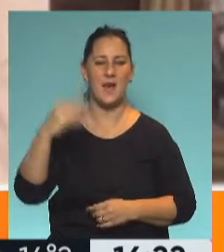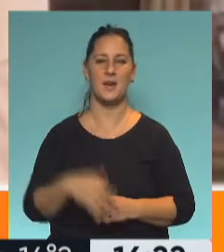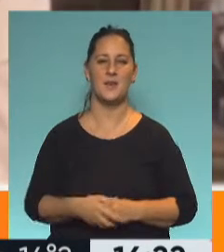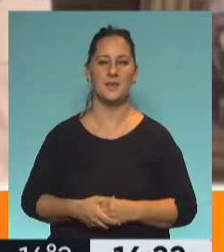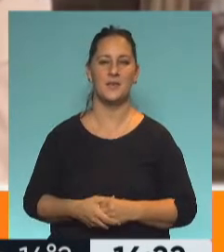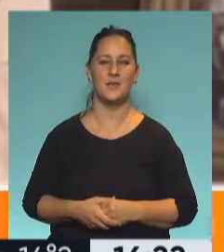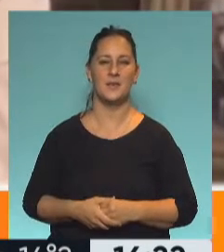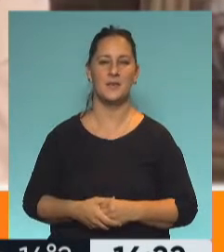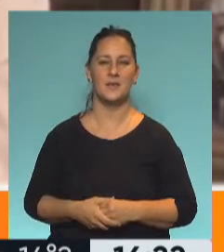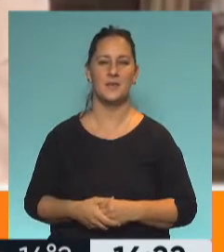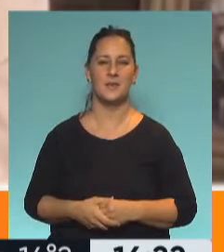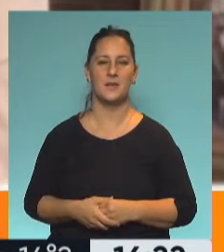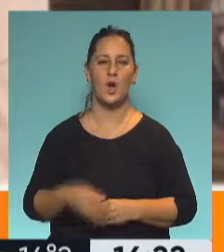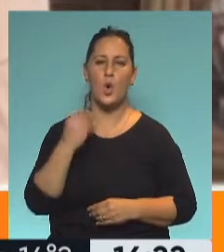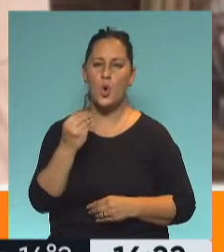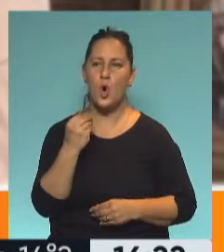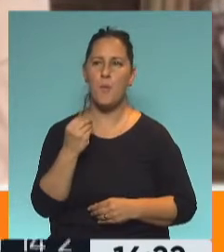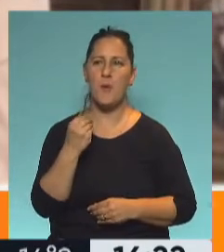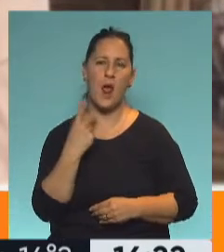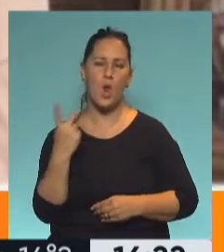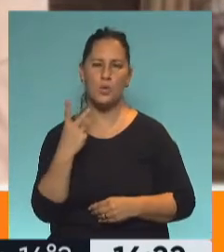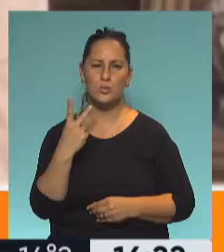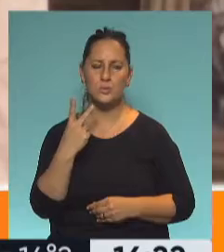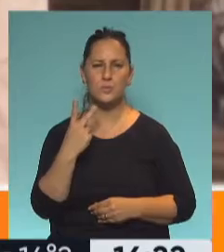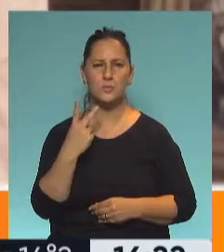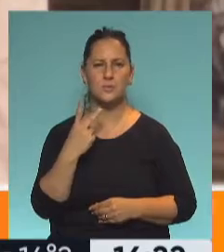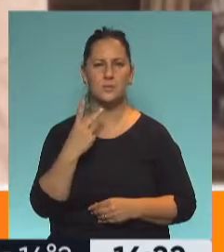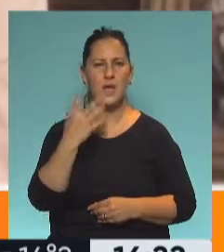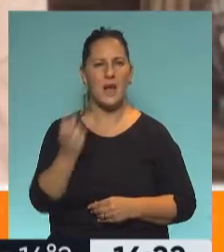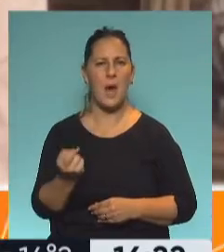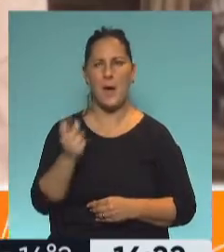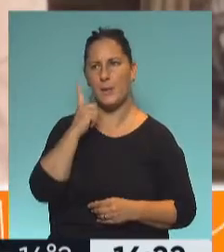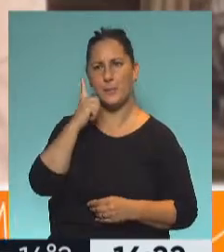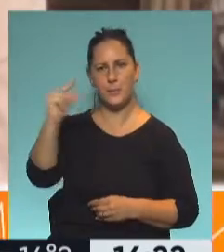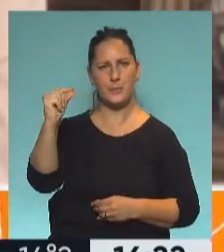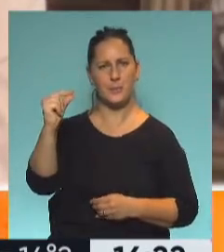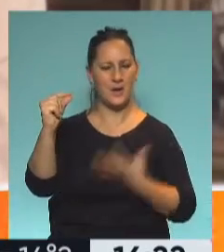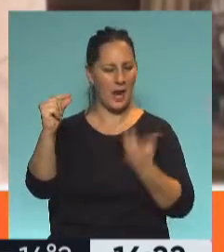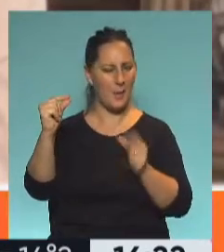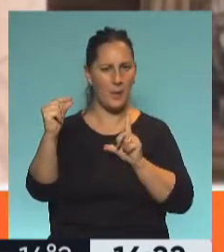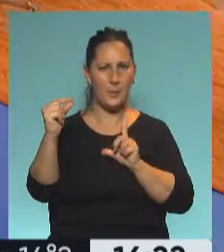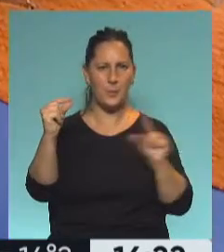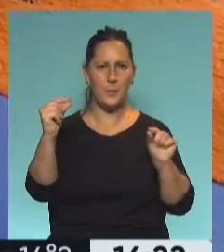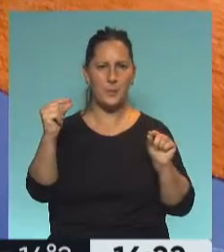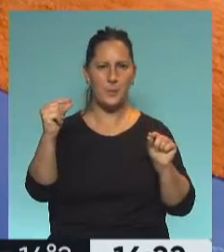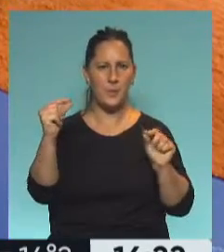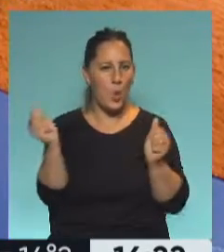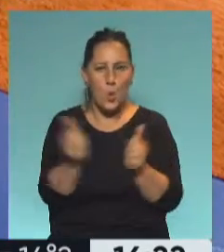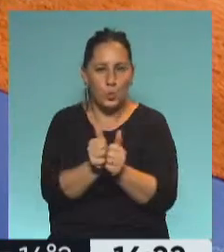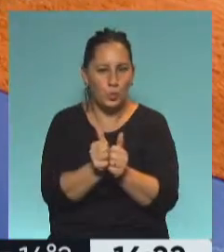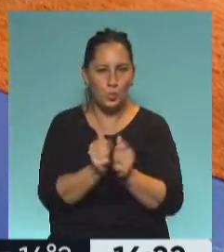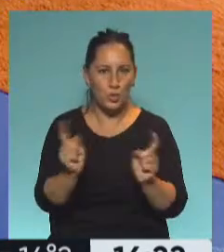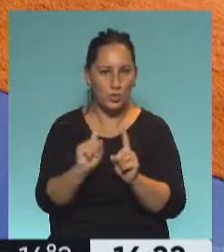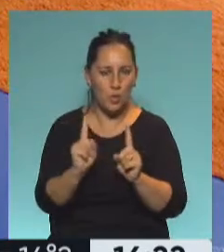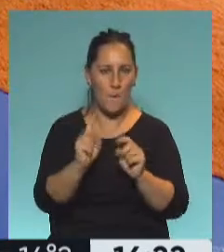a propósito de extrañar, digo, ¿cómo fue? Es para ambos la pregunta, ¿no? ¿Cómo fue grabar a distancia, sí, esta nueva modalidad, digo, que se tuvieron